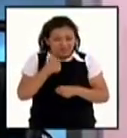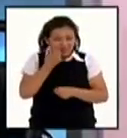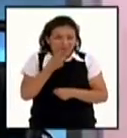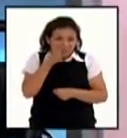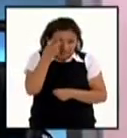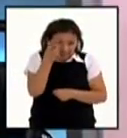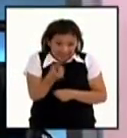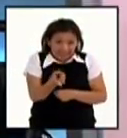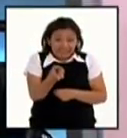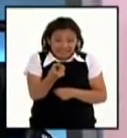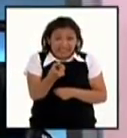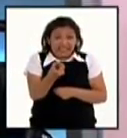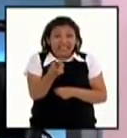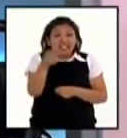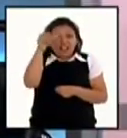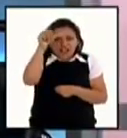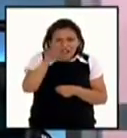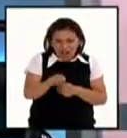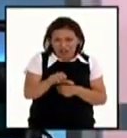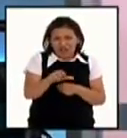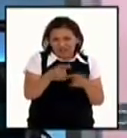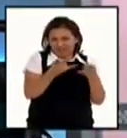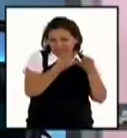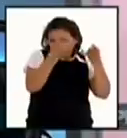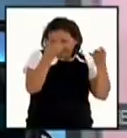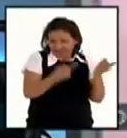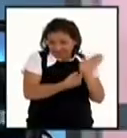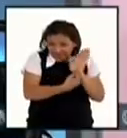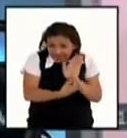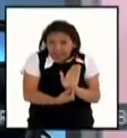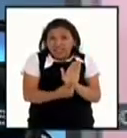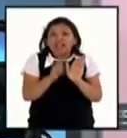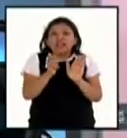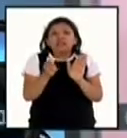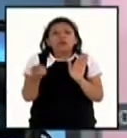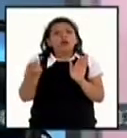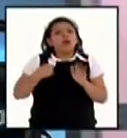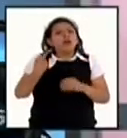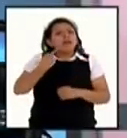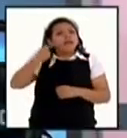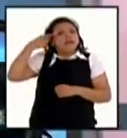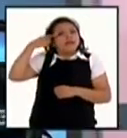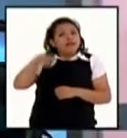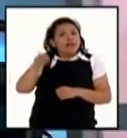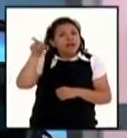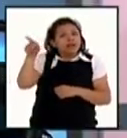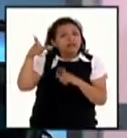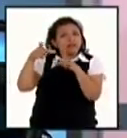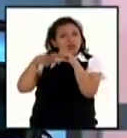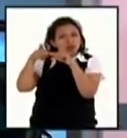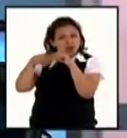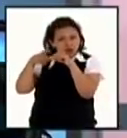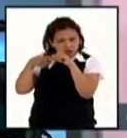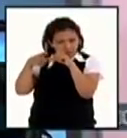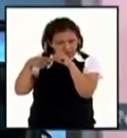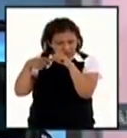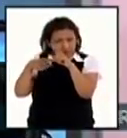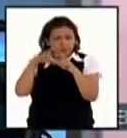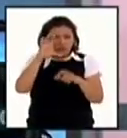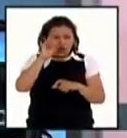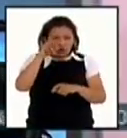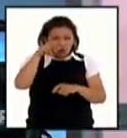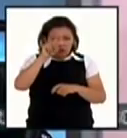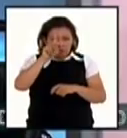precisamente el caso que hoy documentamos procede de las quejas presentadas al Consejo Nacional para Prevenir